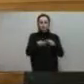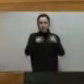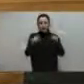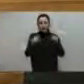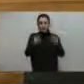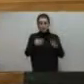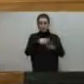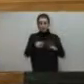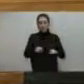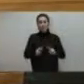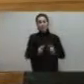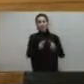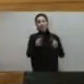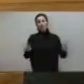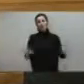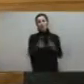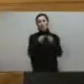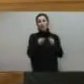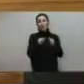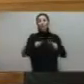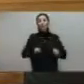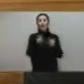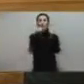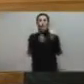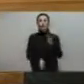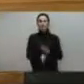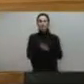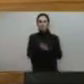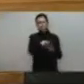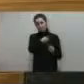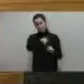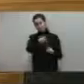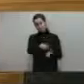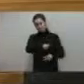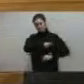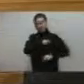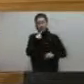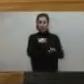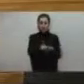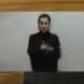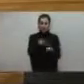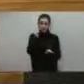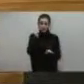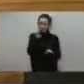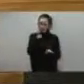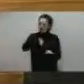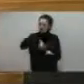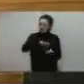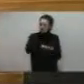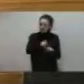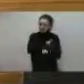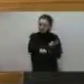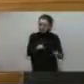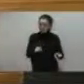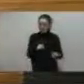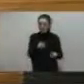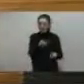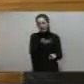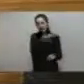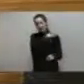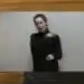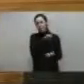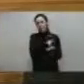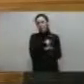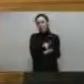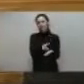lo que en definitiva supone su supervivencia. Y me dirá, ¿es que ustedes no saben más que criticar? Pues no, nosotros no criticamos, no es que ya me lo dijo en otras ocasiones, por